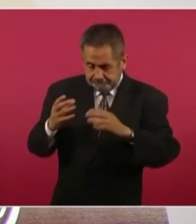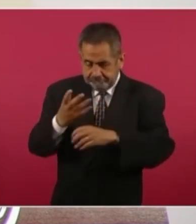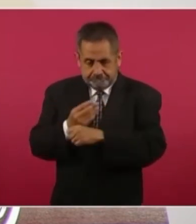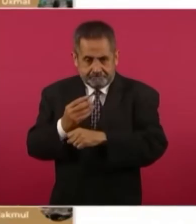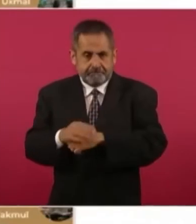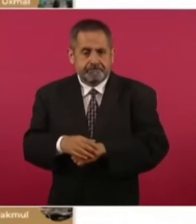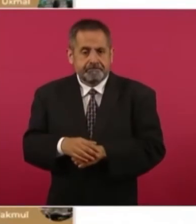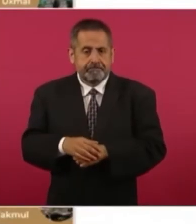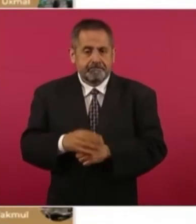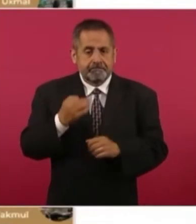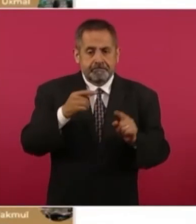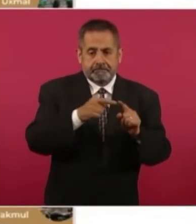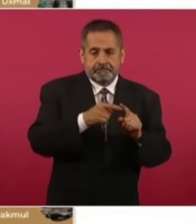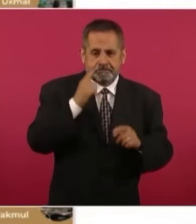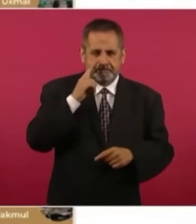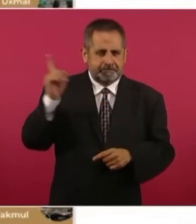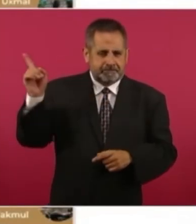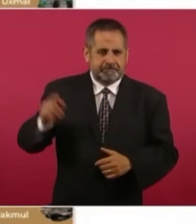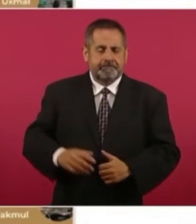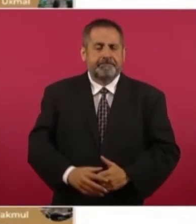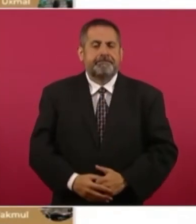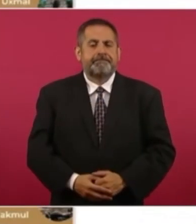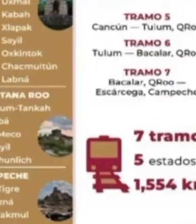ubicado del tramo 1 al 5